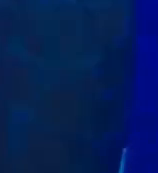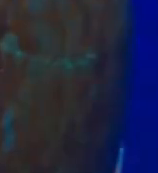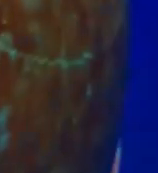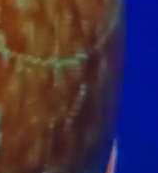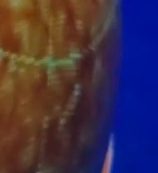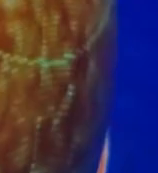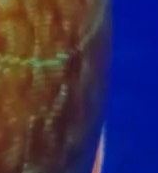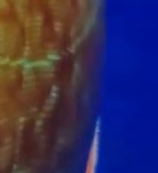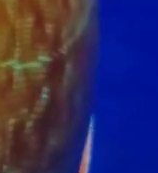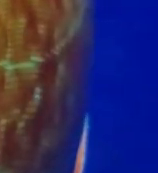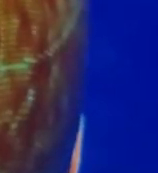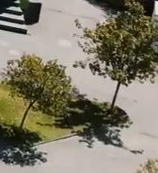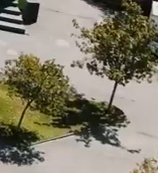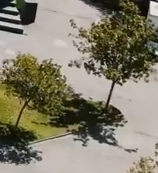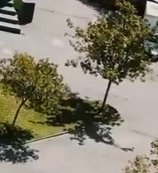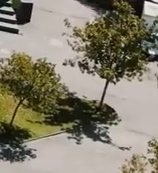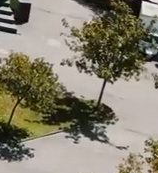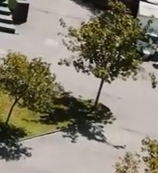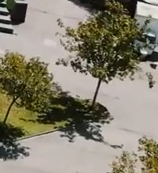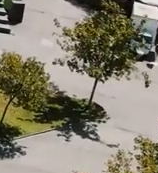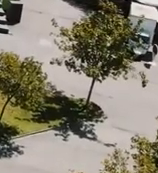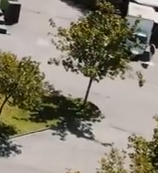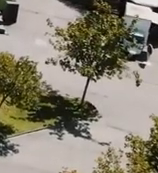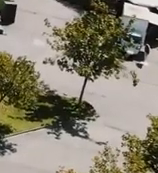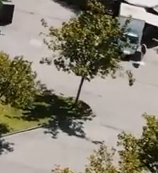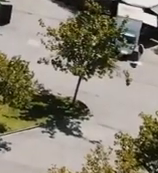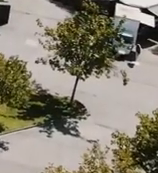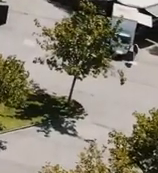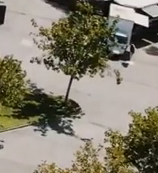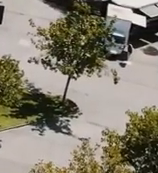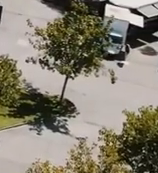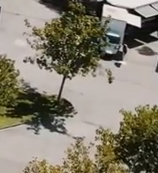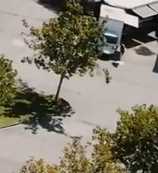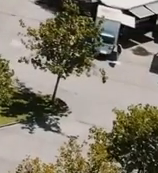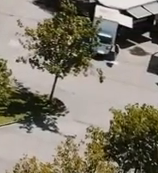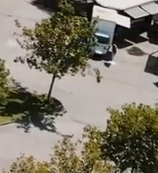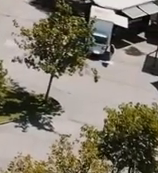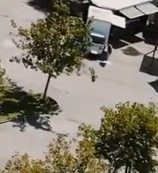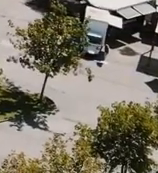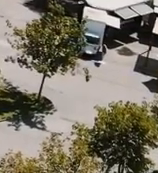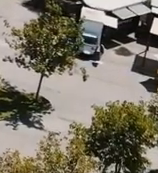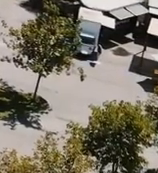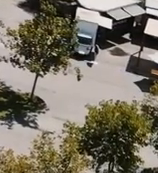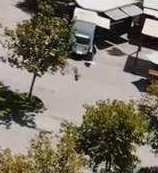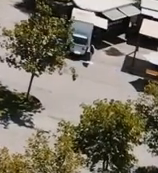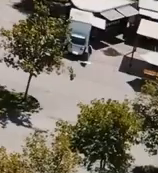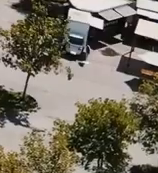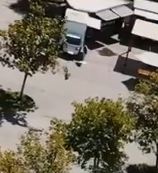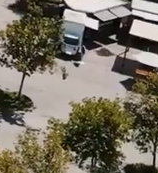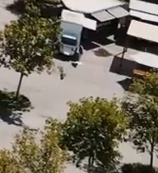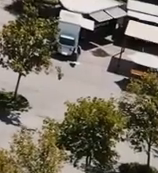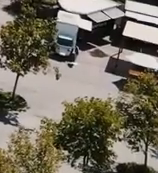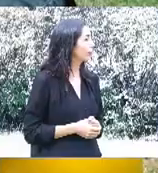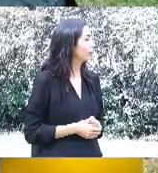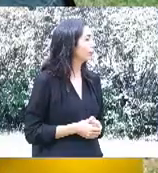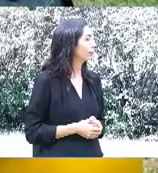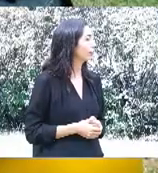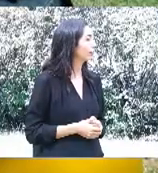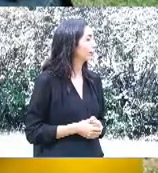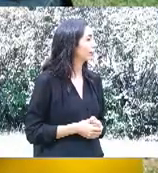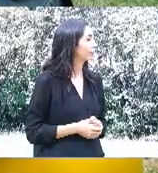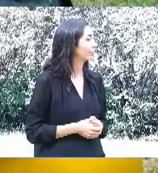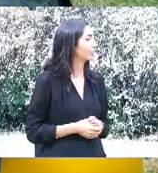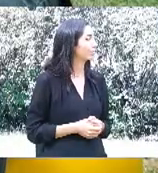benefician a la sociedad en su conjunto y desde el centro interactivo de los conocimientos hemos empezado a trabajar en esa